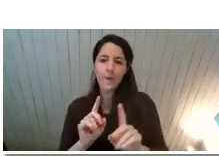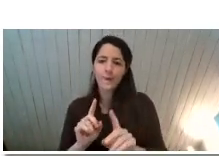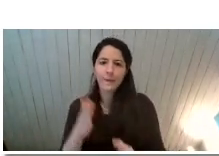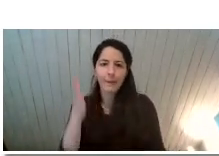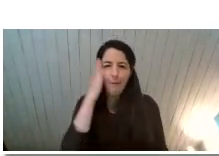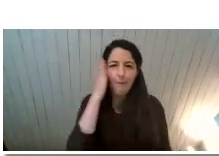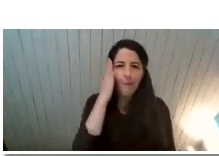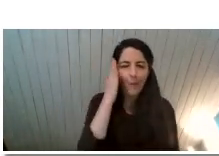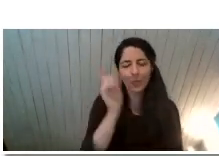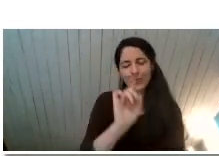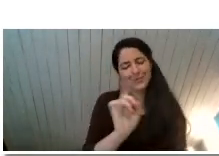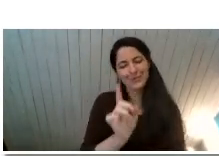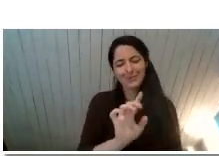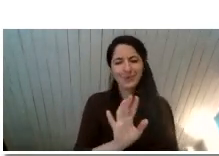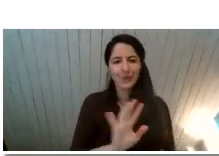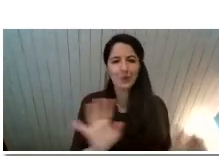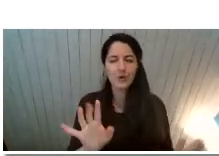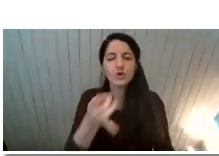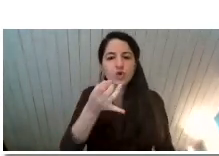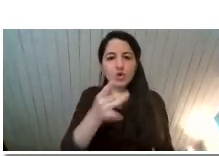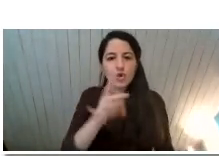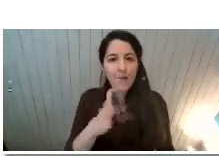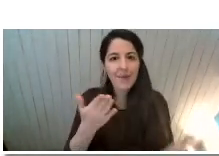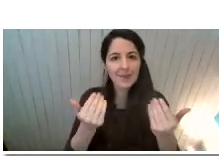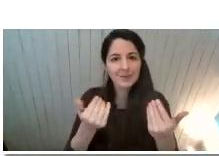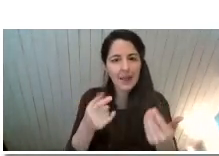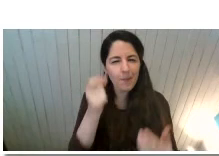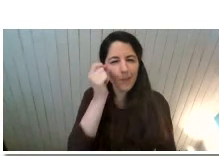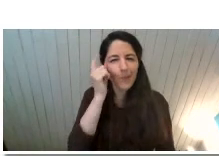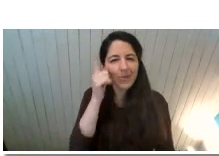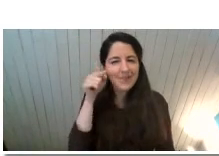por el estilo, solo necesitamos saber que esto existe, se llama